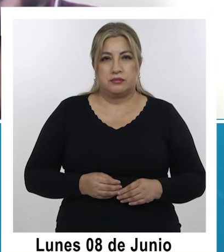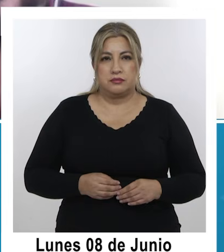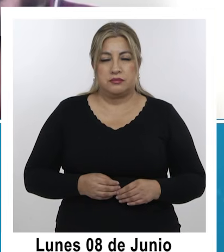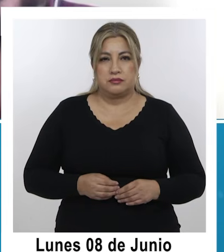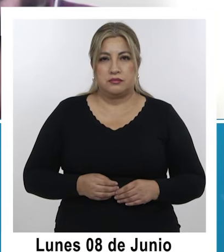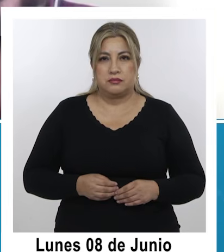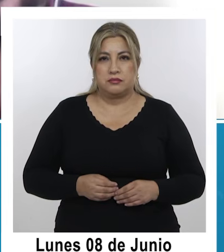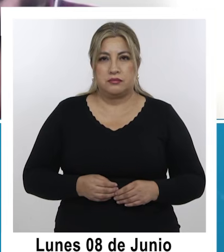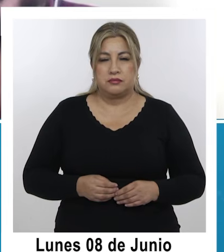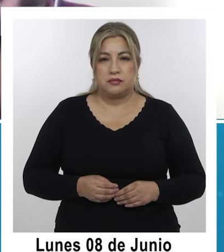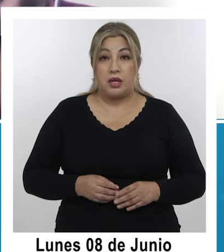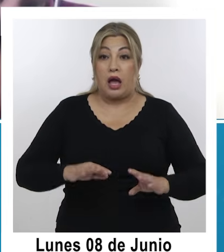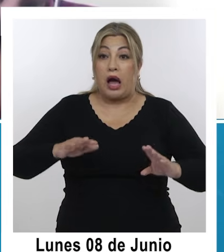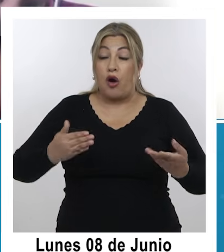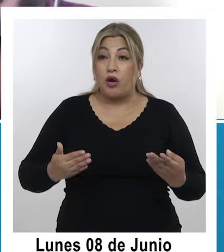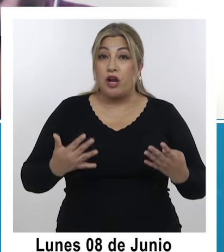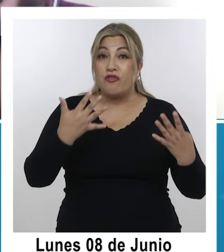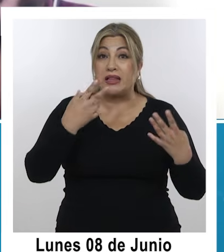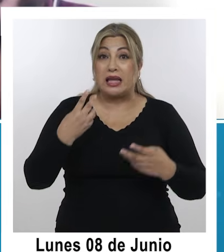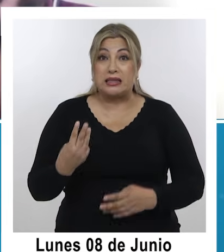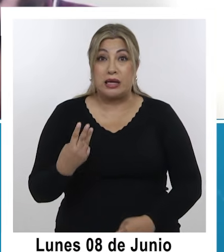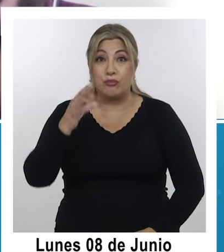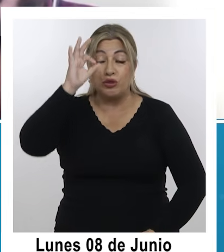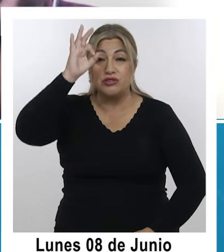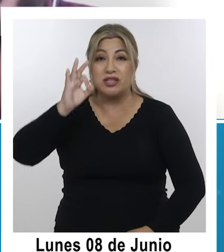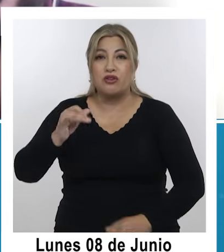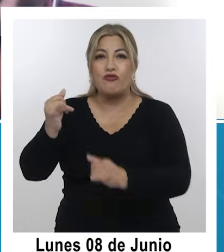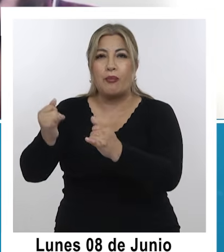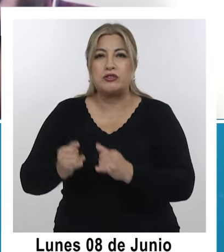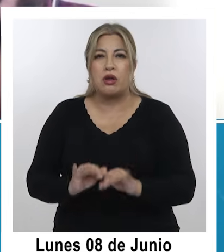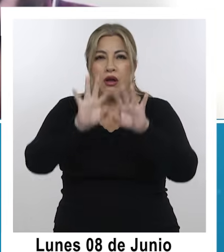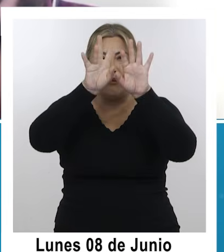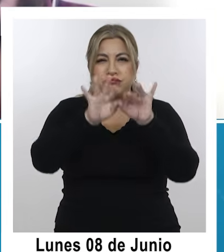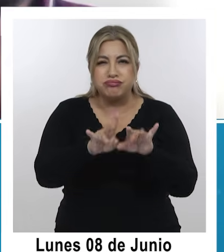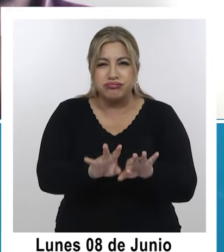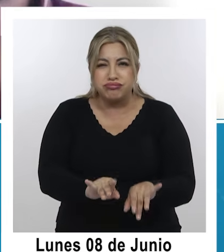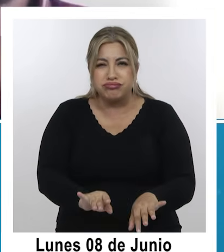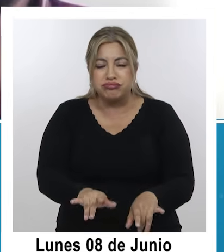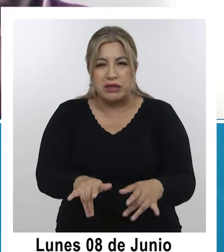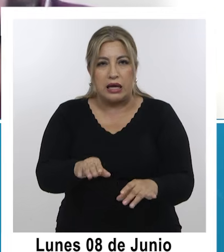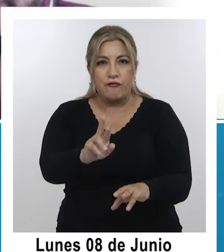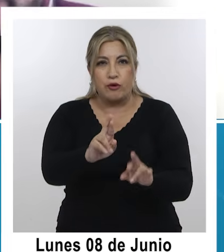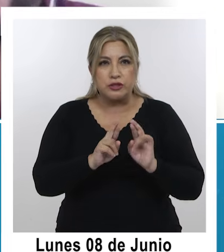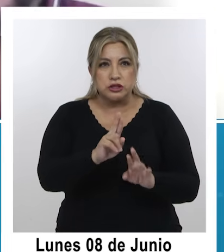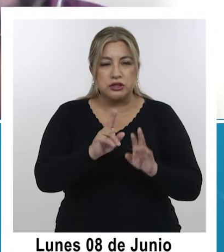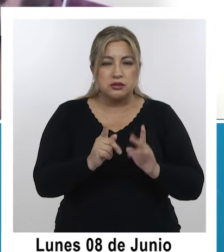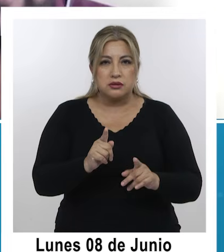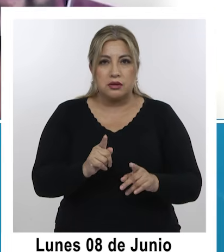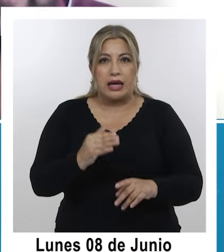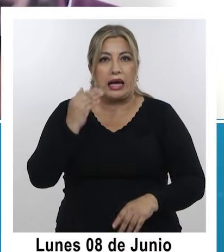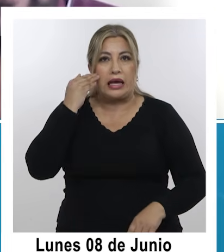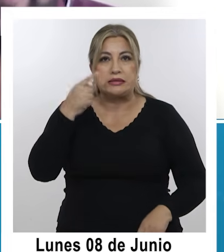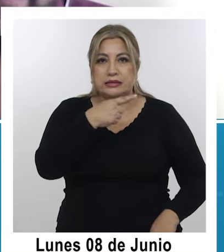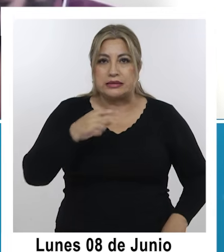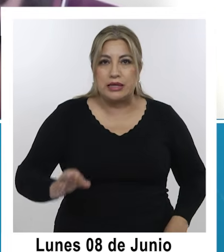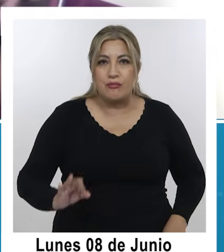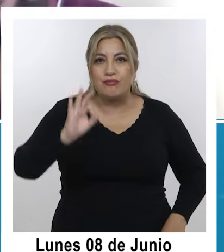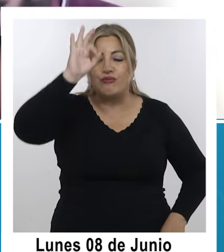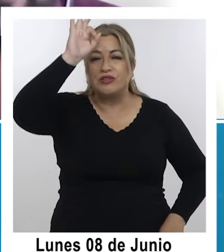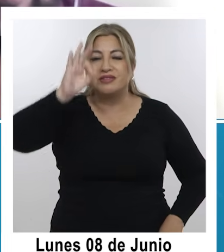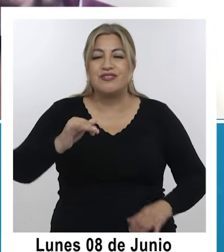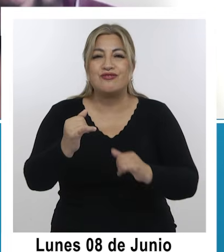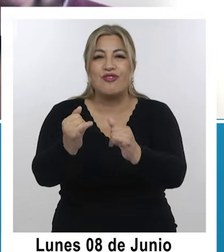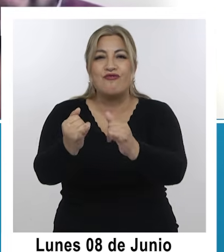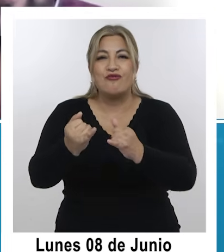Ahora estamos al 93%, de acuerdo a la información de las autoridades electorales, para llegar al 100% de